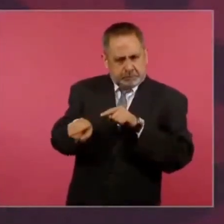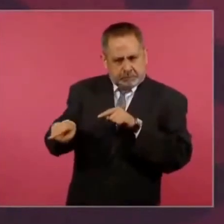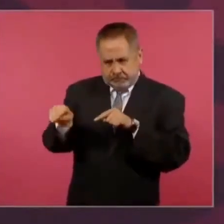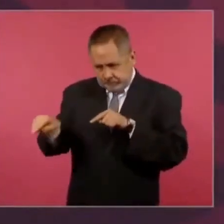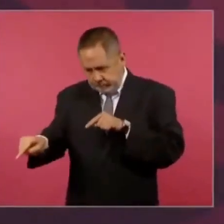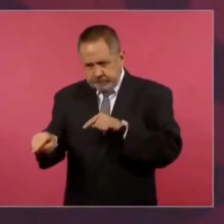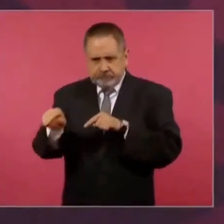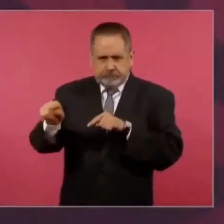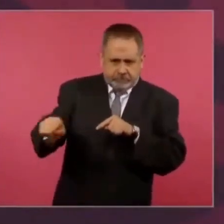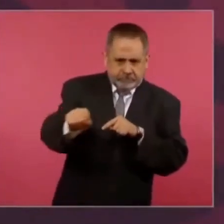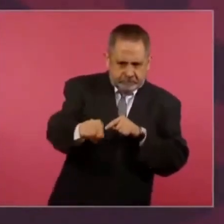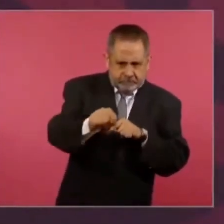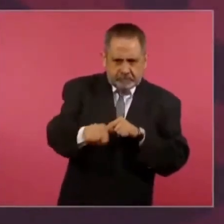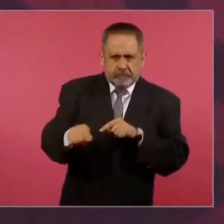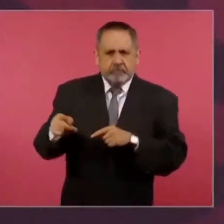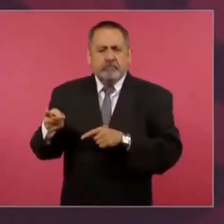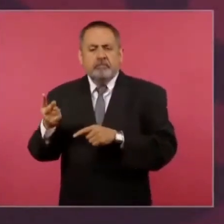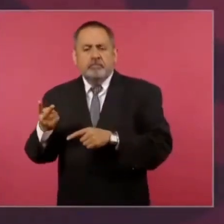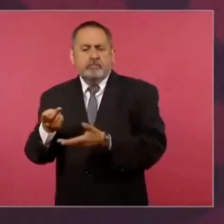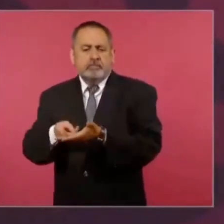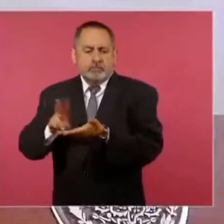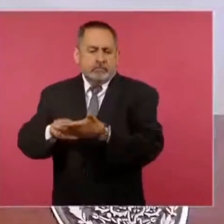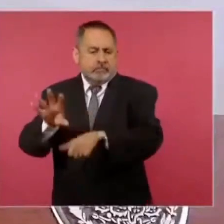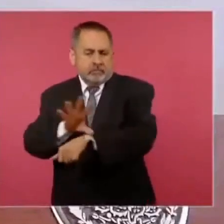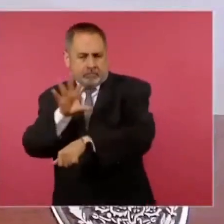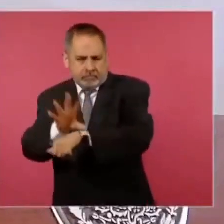de ciclo combinado